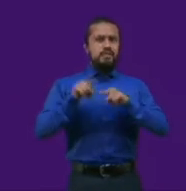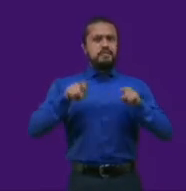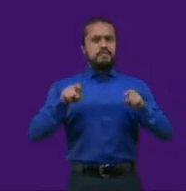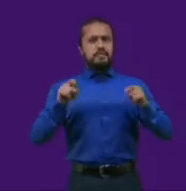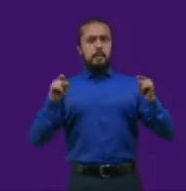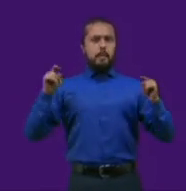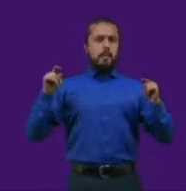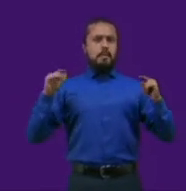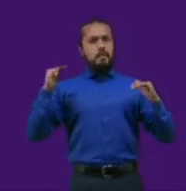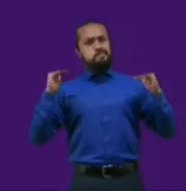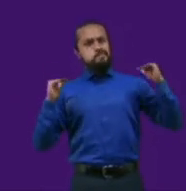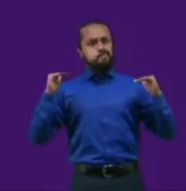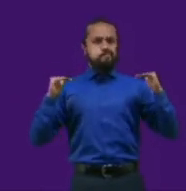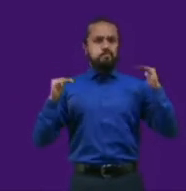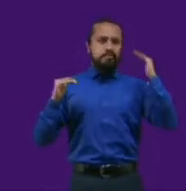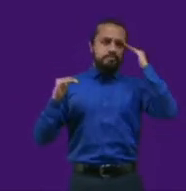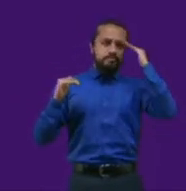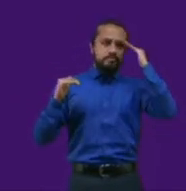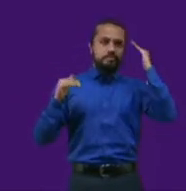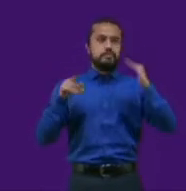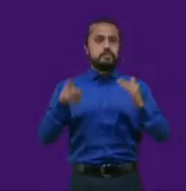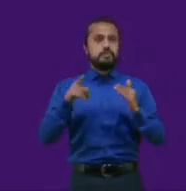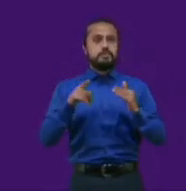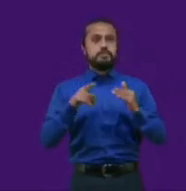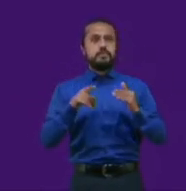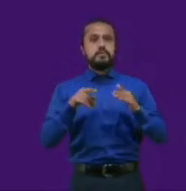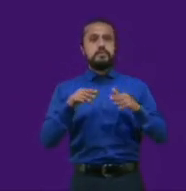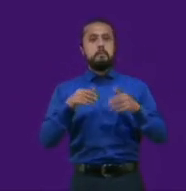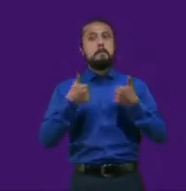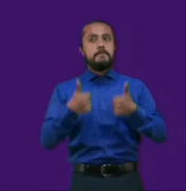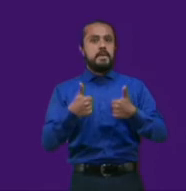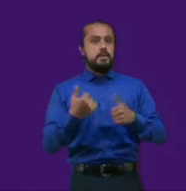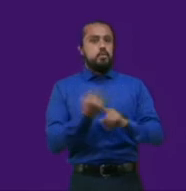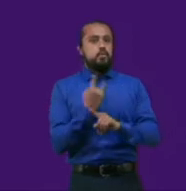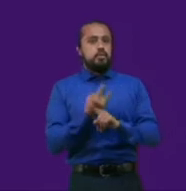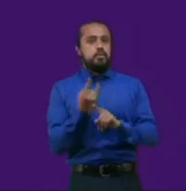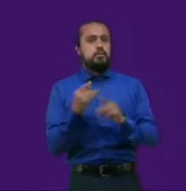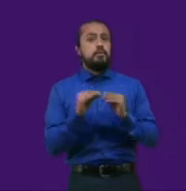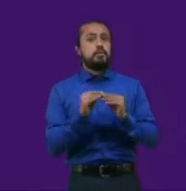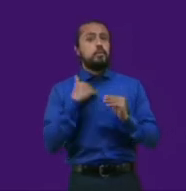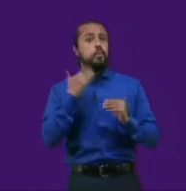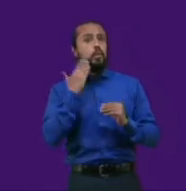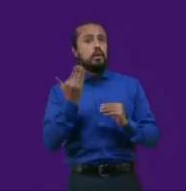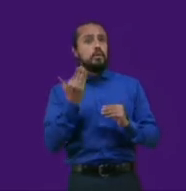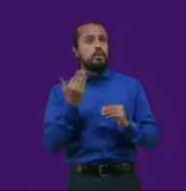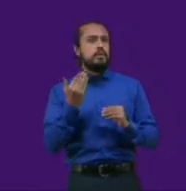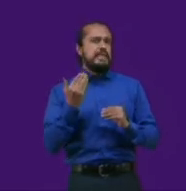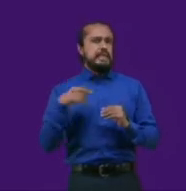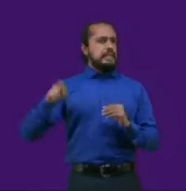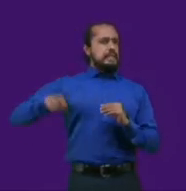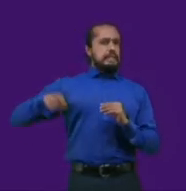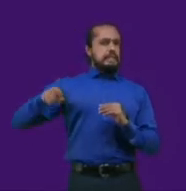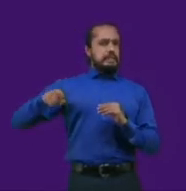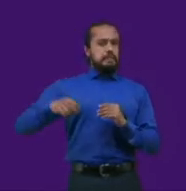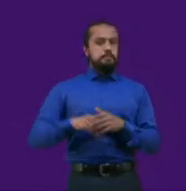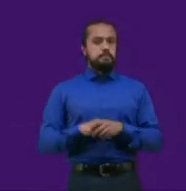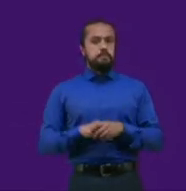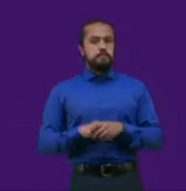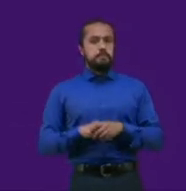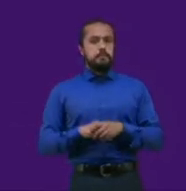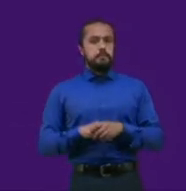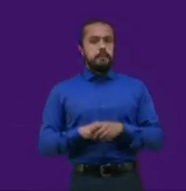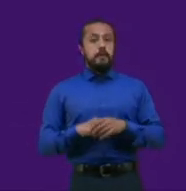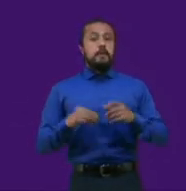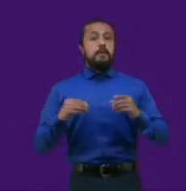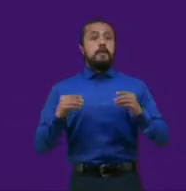momento debe llegar y dar ese paso y cuándo todavía no es necesario, porque también creo que es importante. Y pues